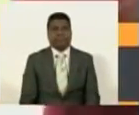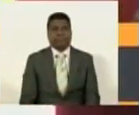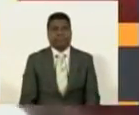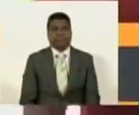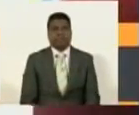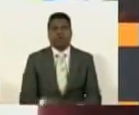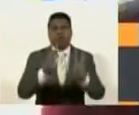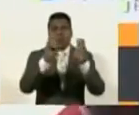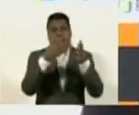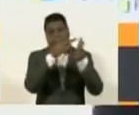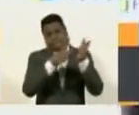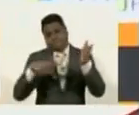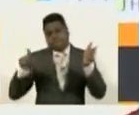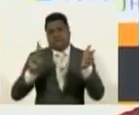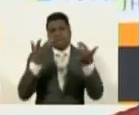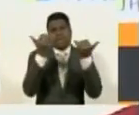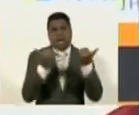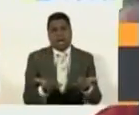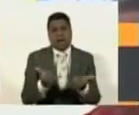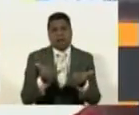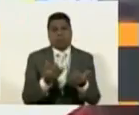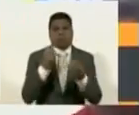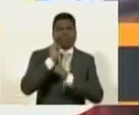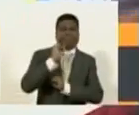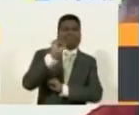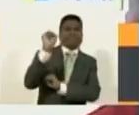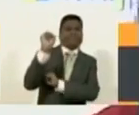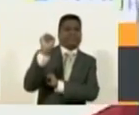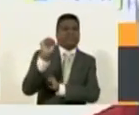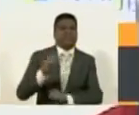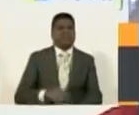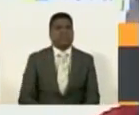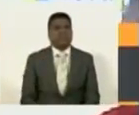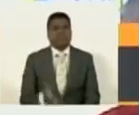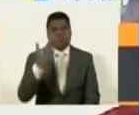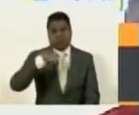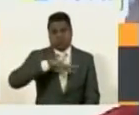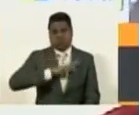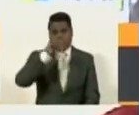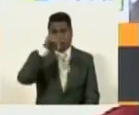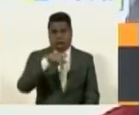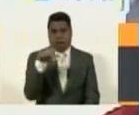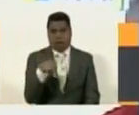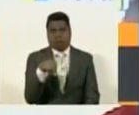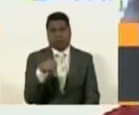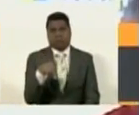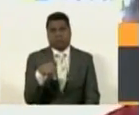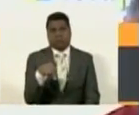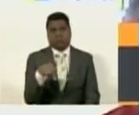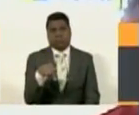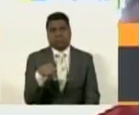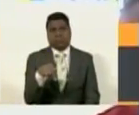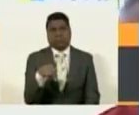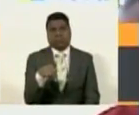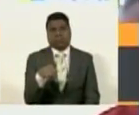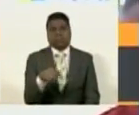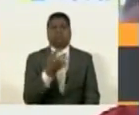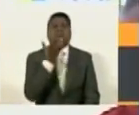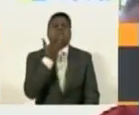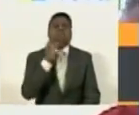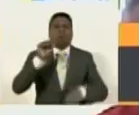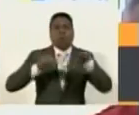Pasamos a una nueva etapa de la contraofensiva, nuestra ahora. Y el que tenga alguna